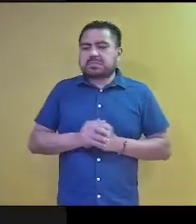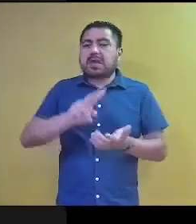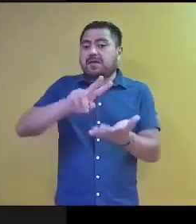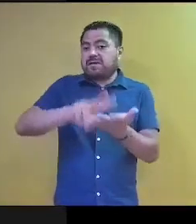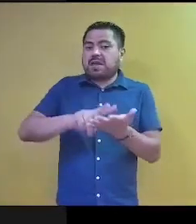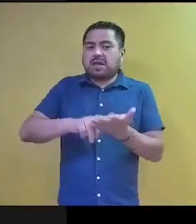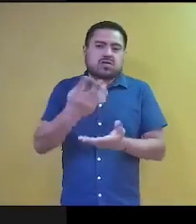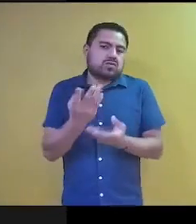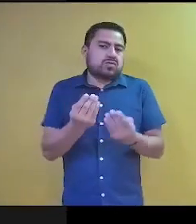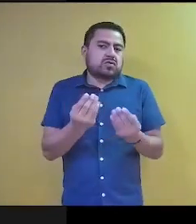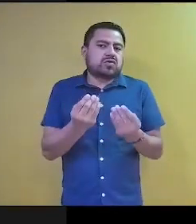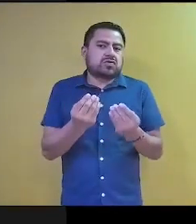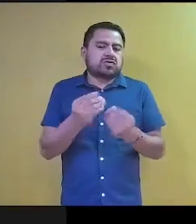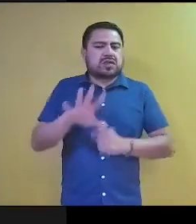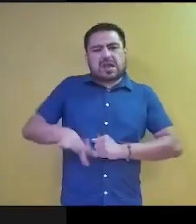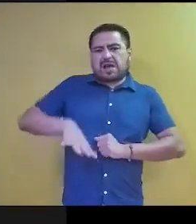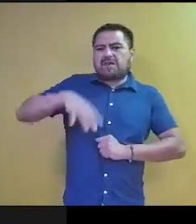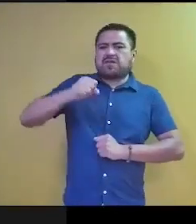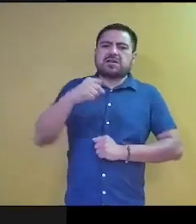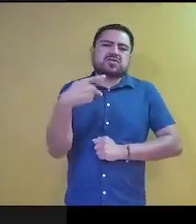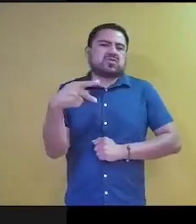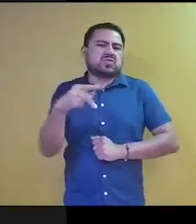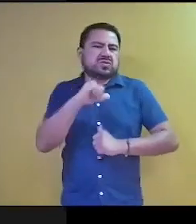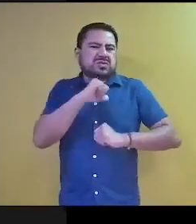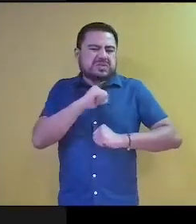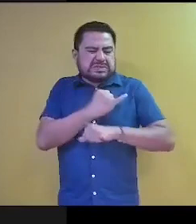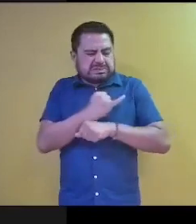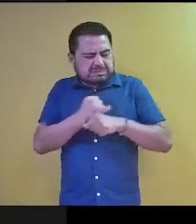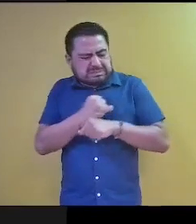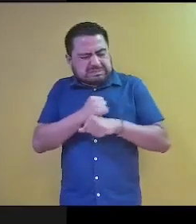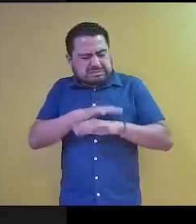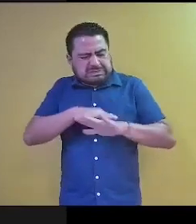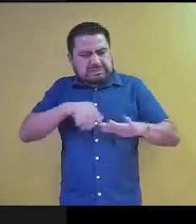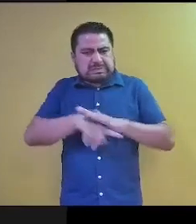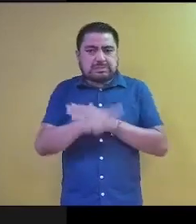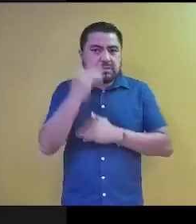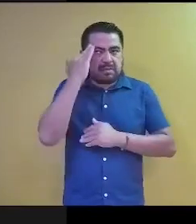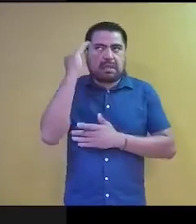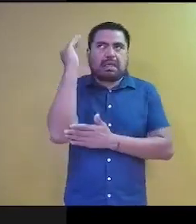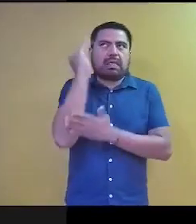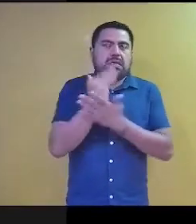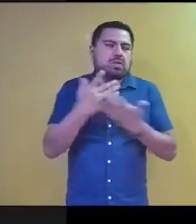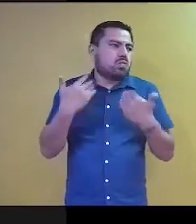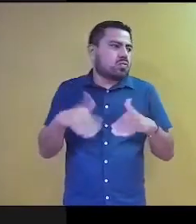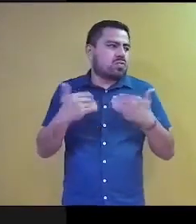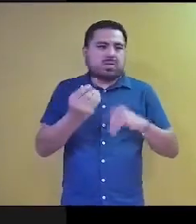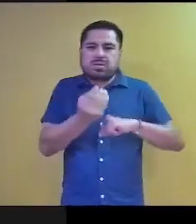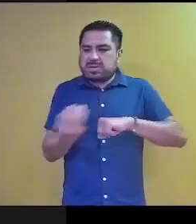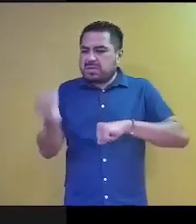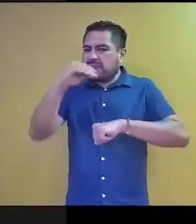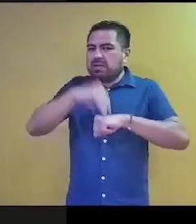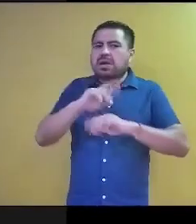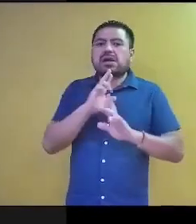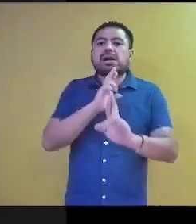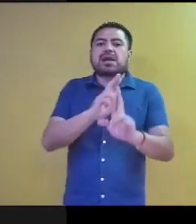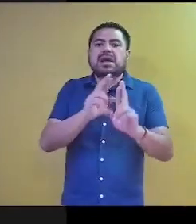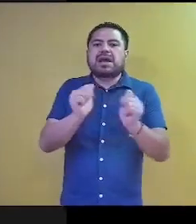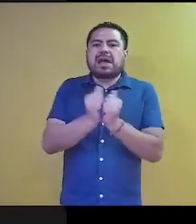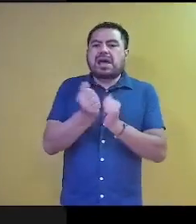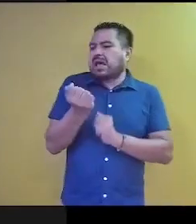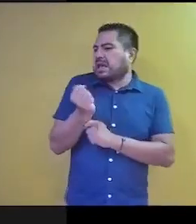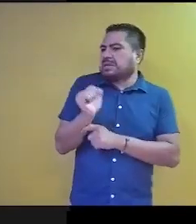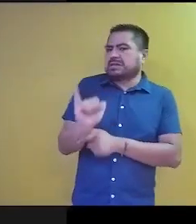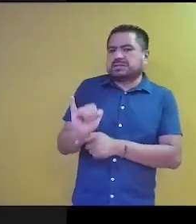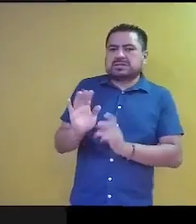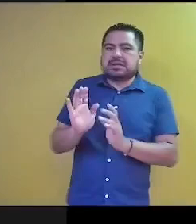Valoramos mucho también el esfuerzo que hizo su ponencia en tan poco tiempo en estructurar una resolución de esta